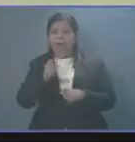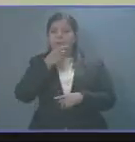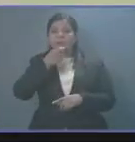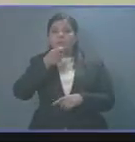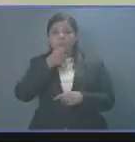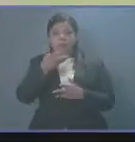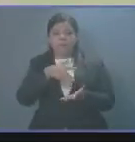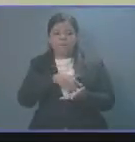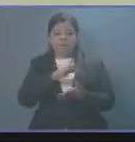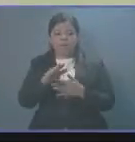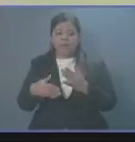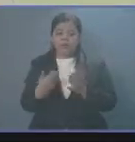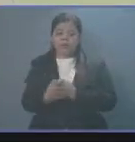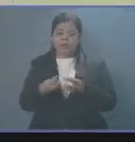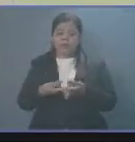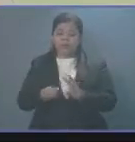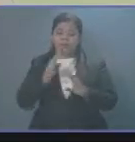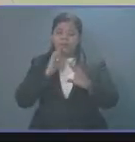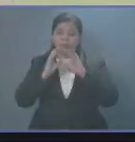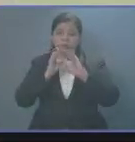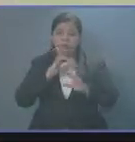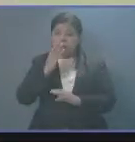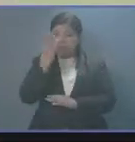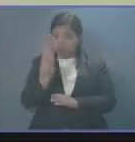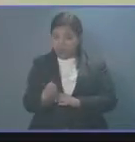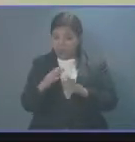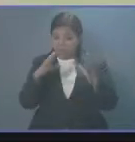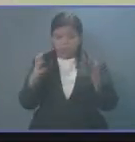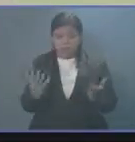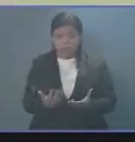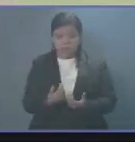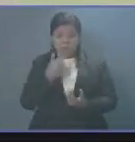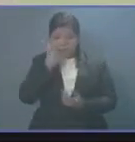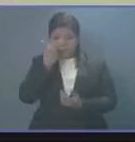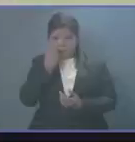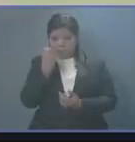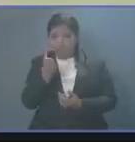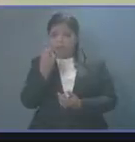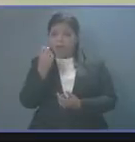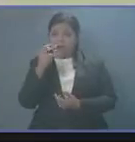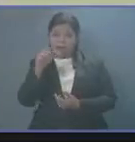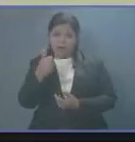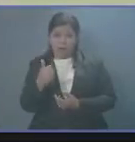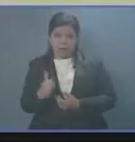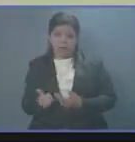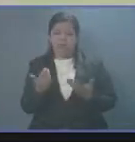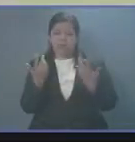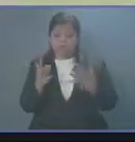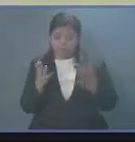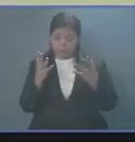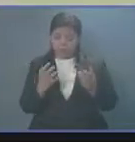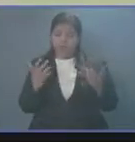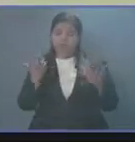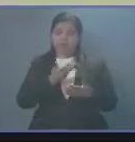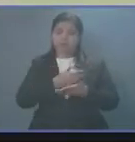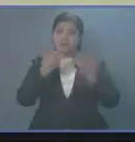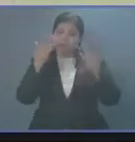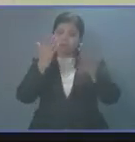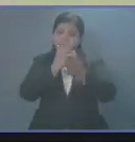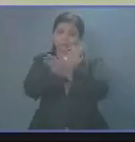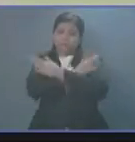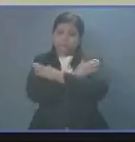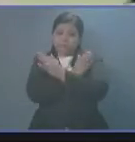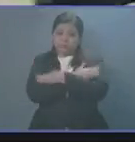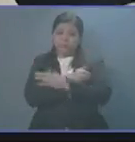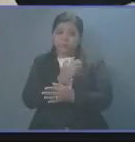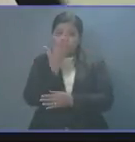pronunciamiento público en los medios legislativos en el marco del Día Internacional de Juventud, el 12 de agosto del corriente, en el cual se felicite a las y los jóvenes en